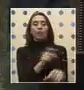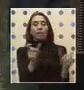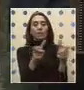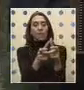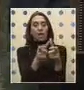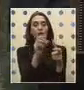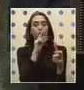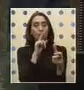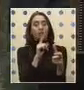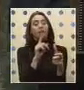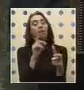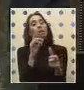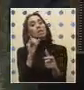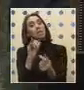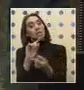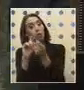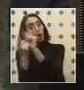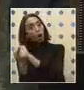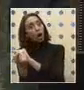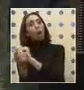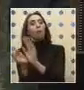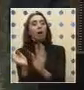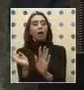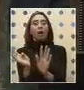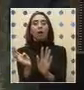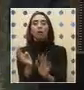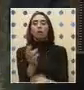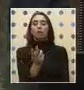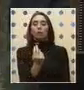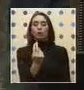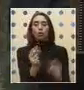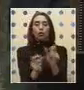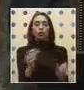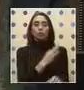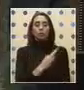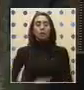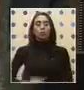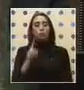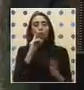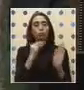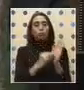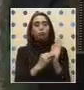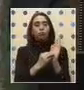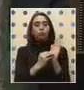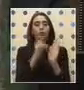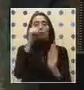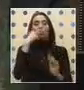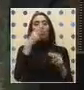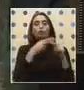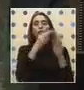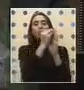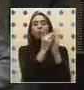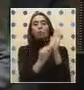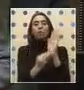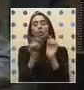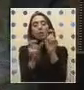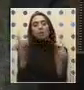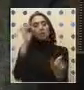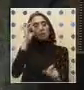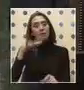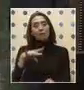Salvo que lo modifiquen, y los doce parlamentarios que han inscrito saben quiénes son y tienen